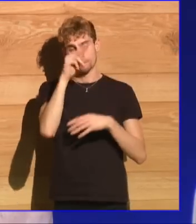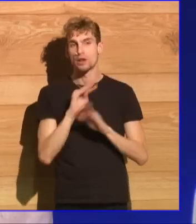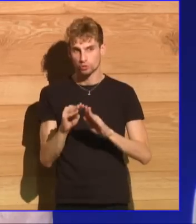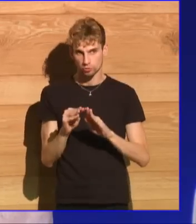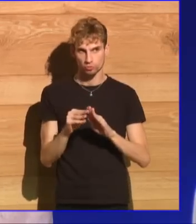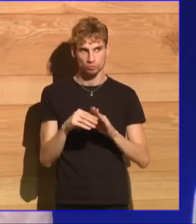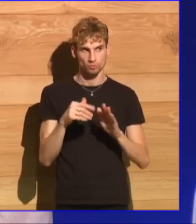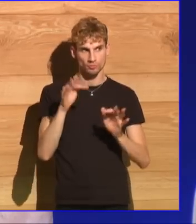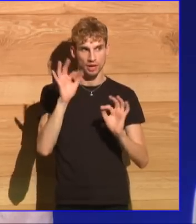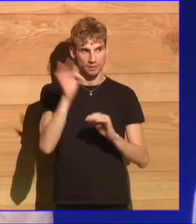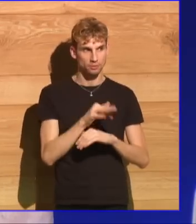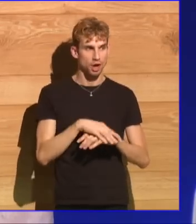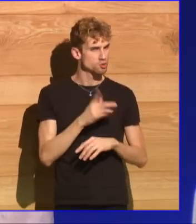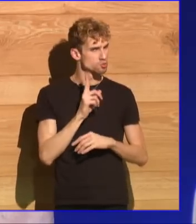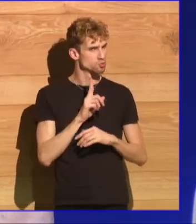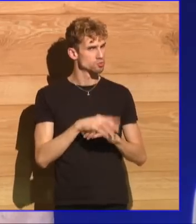fílmico. No.